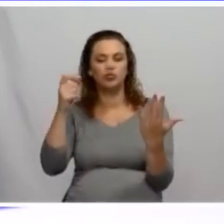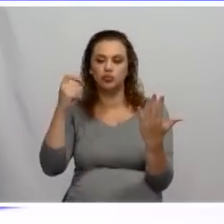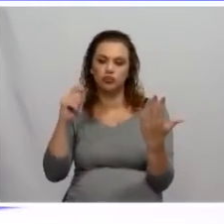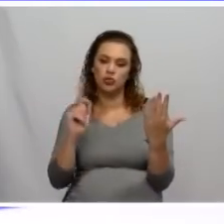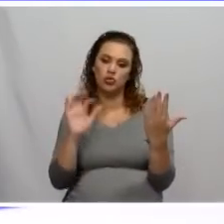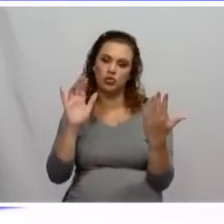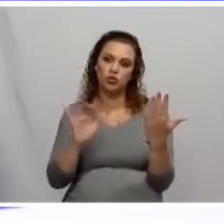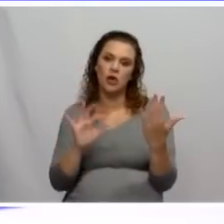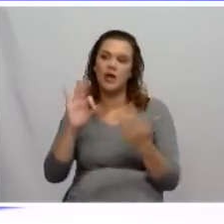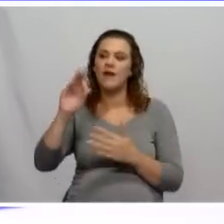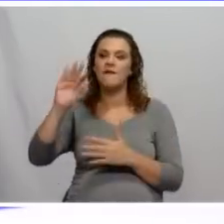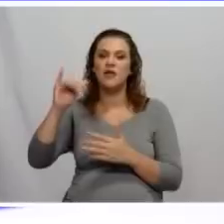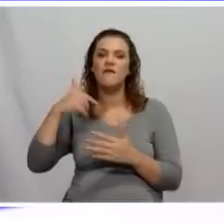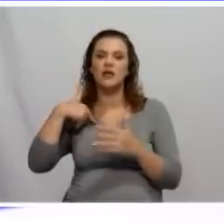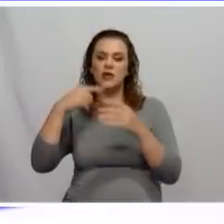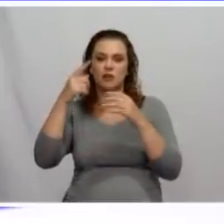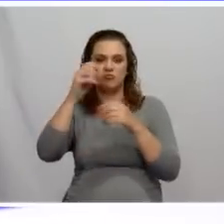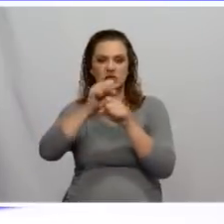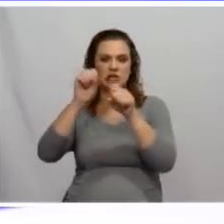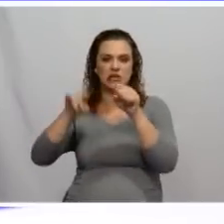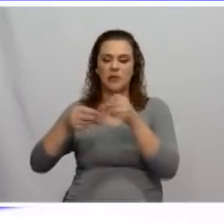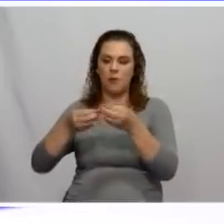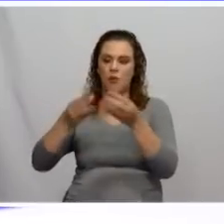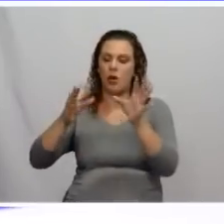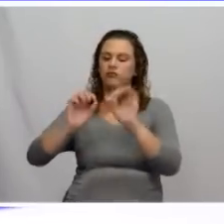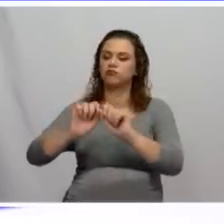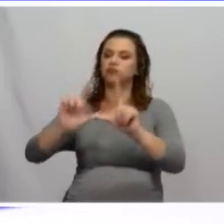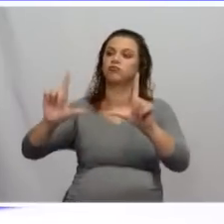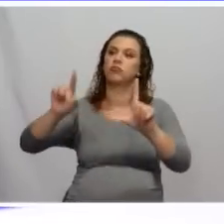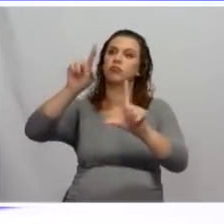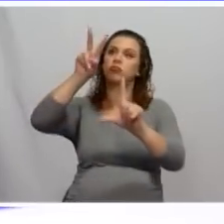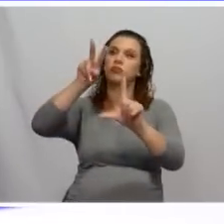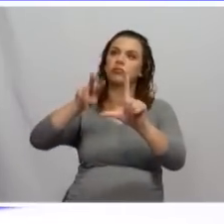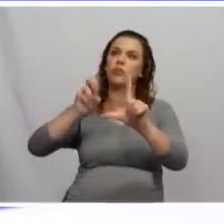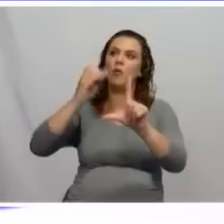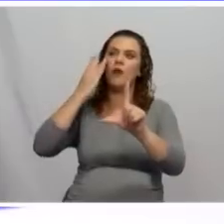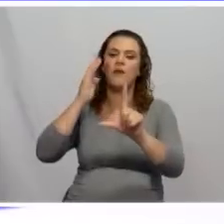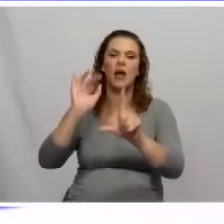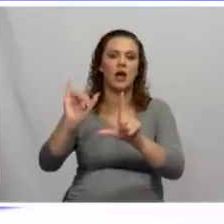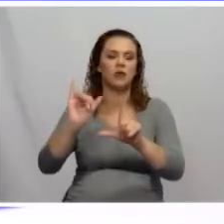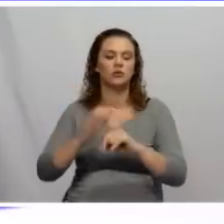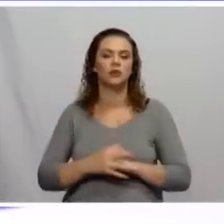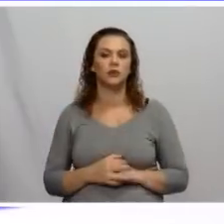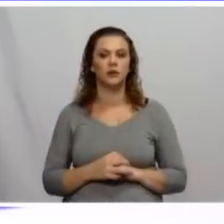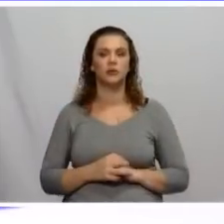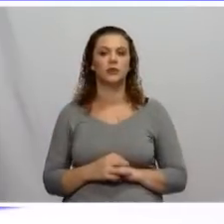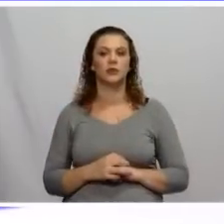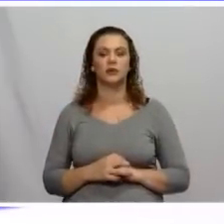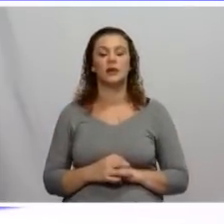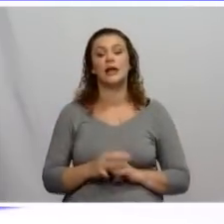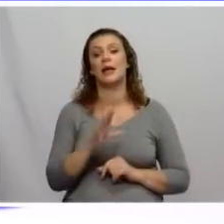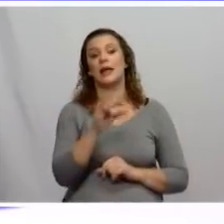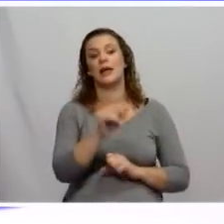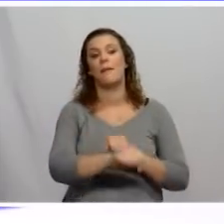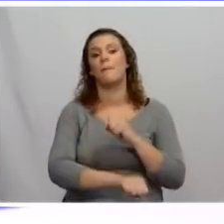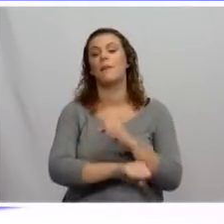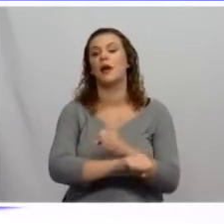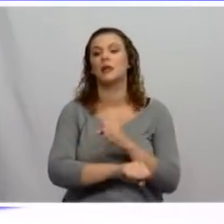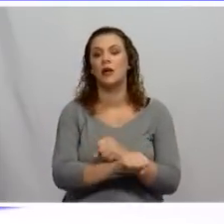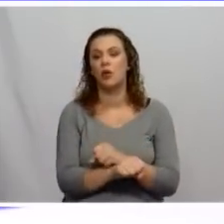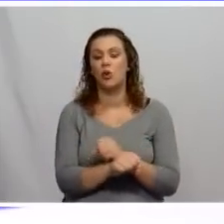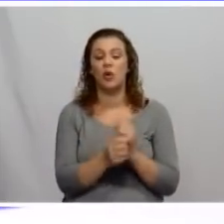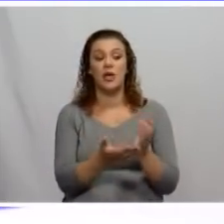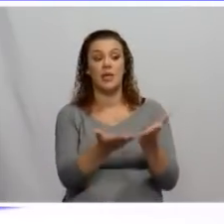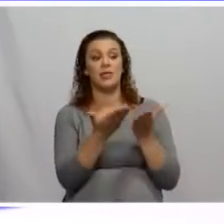la FIFA tiene un coeficiente de hecho ellos lo lo publican donde vos podés acceder a eso y los partidos que